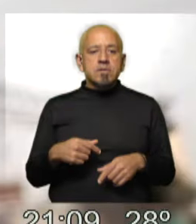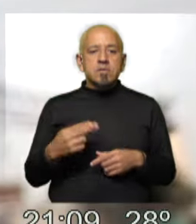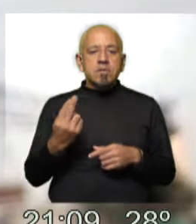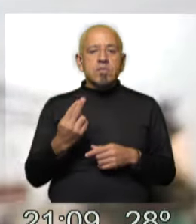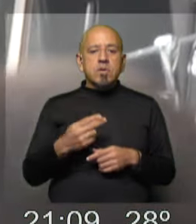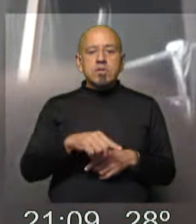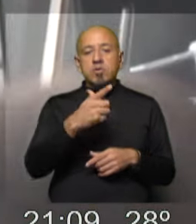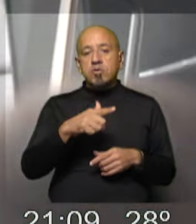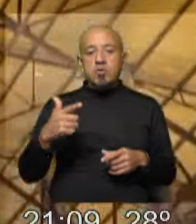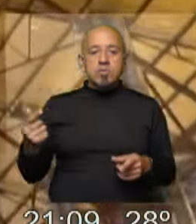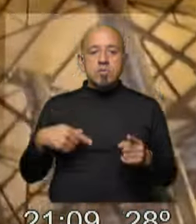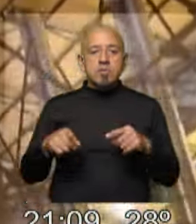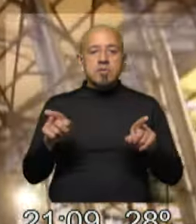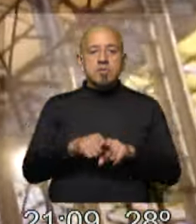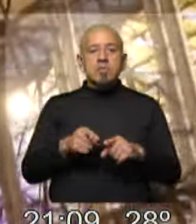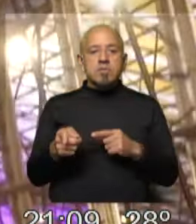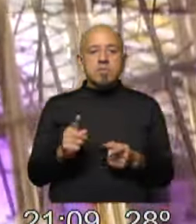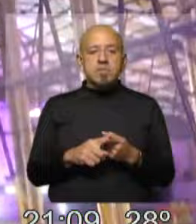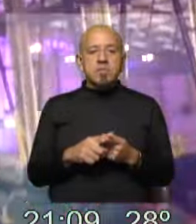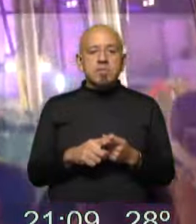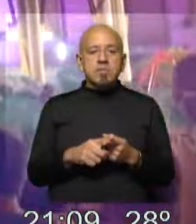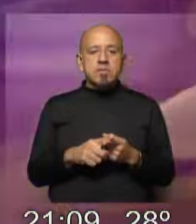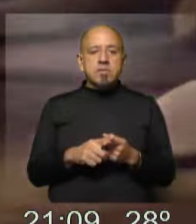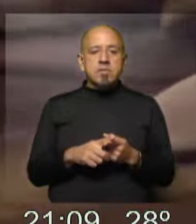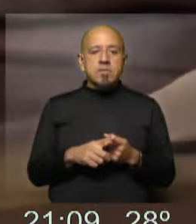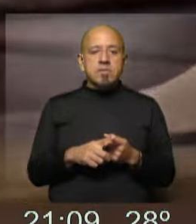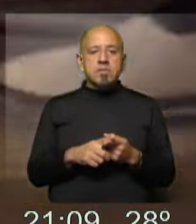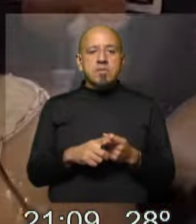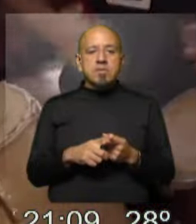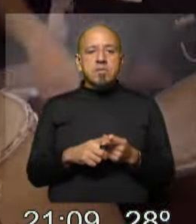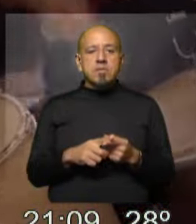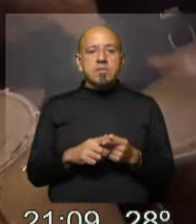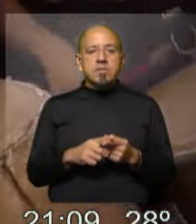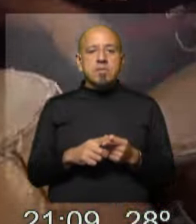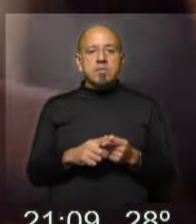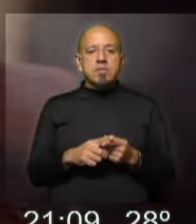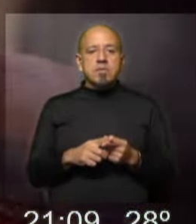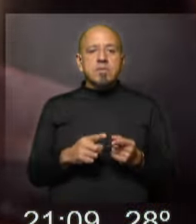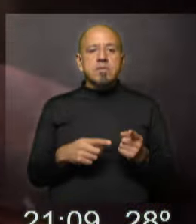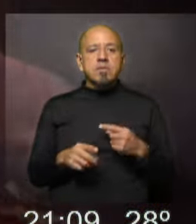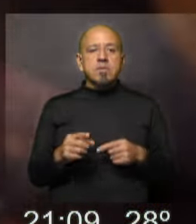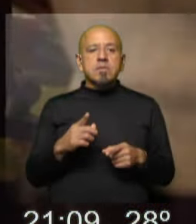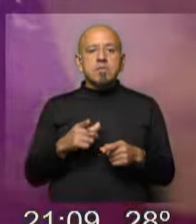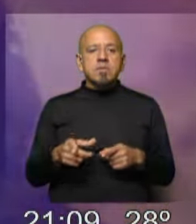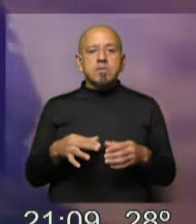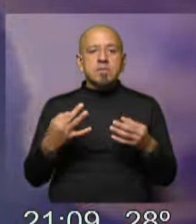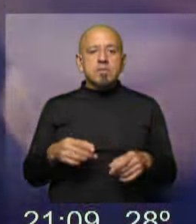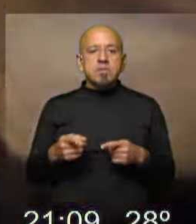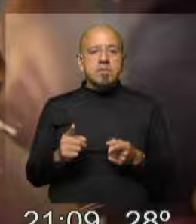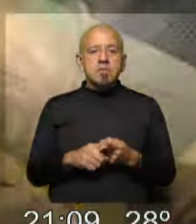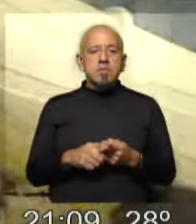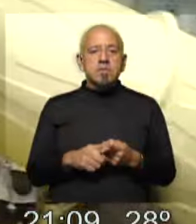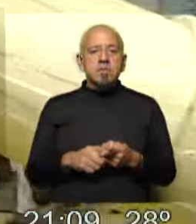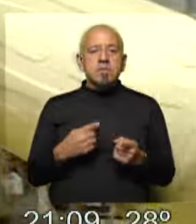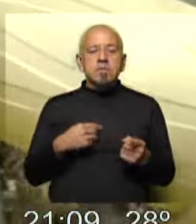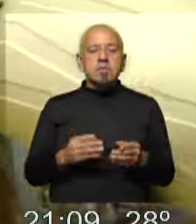fantásticos una bacha gigante son este compartidos Vero pero son hermosos la verdad y uno viene a estar acá además